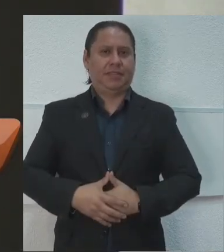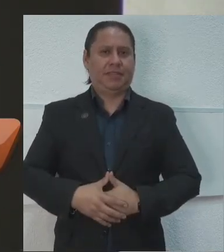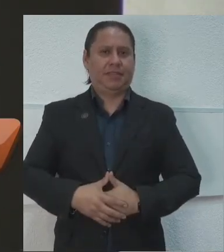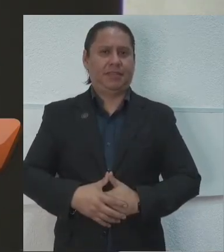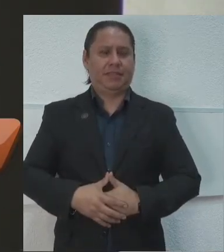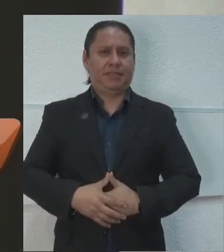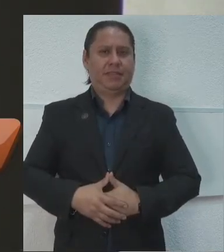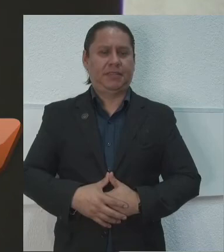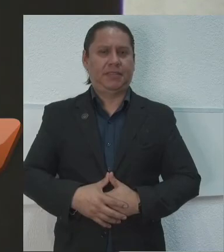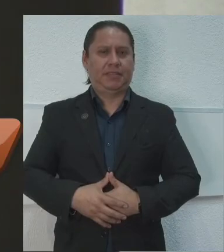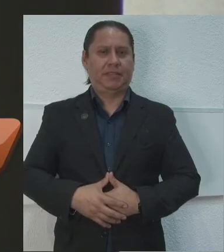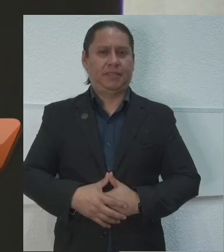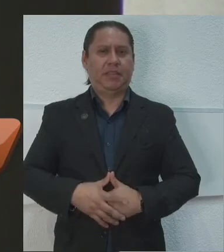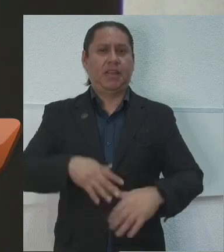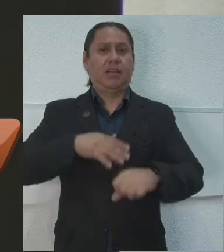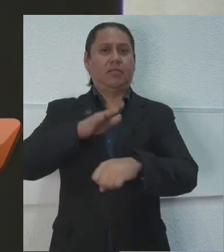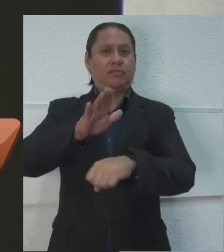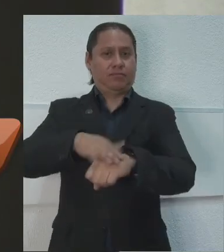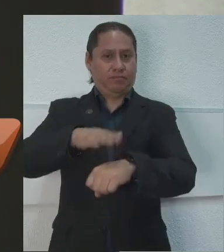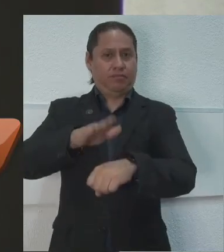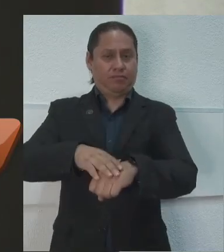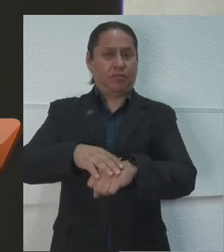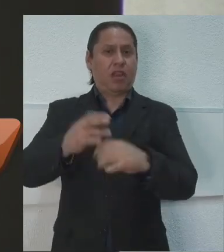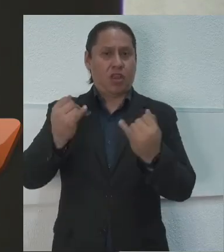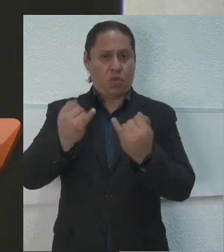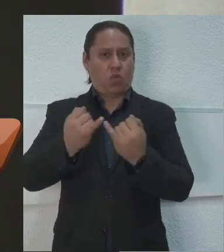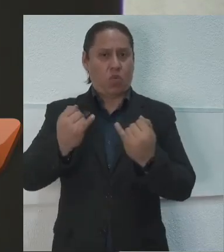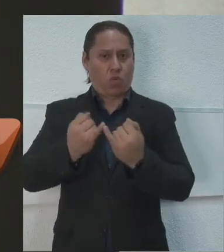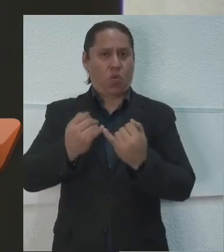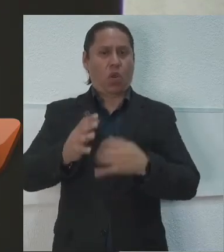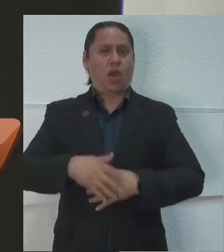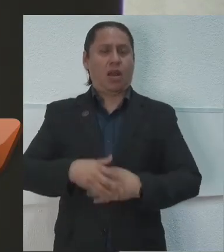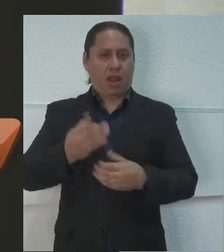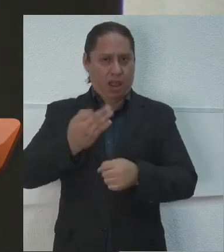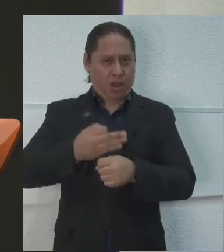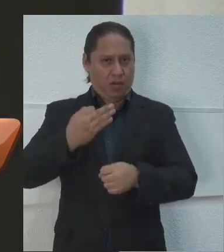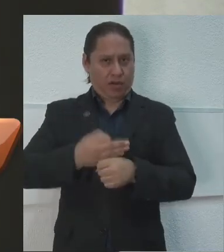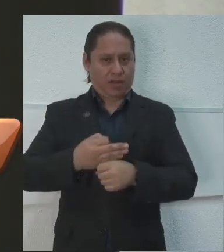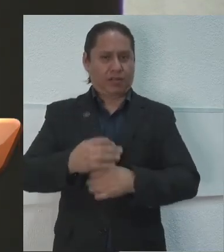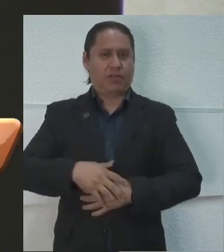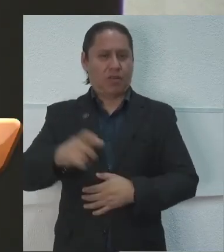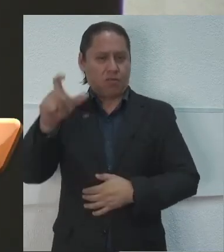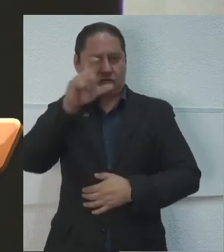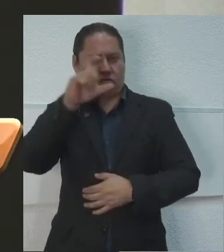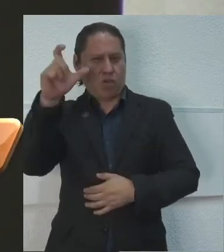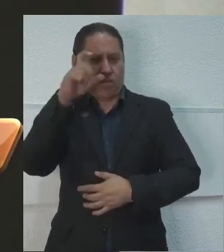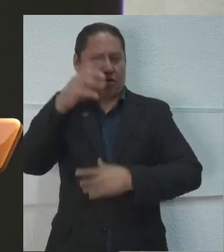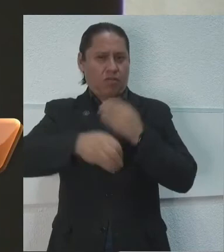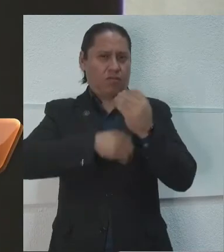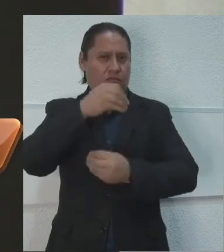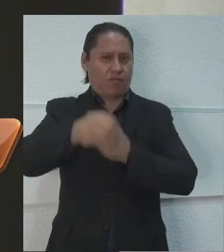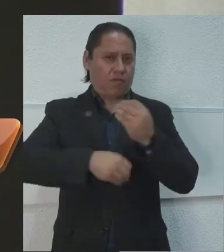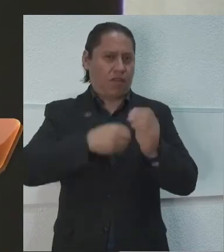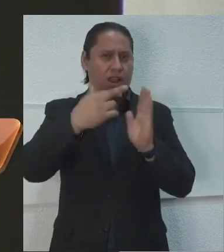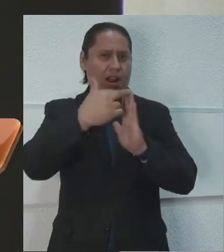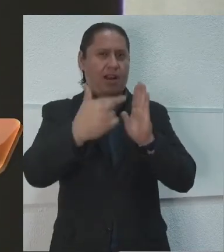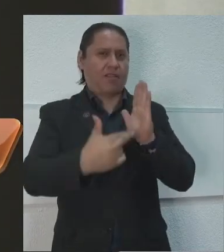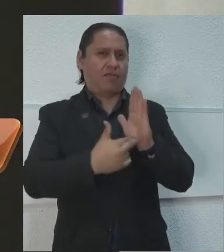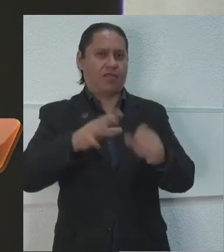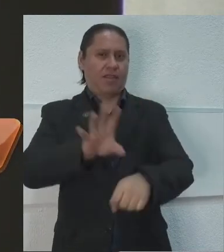que, así como hicimos el llamado, un llamado muy similar al que estoy haciendo ahorita, cuando se discutió la reforma